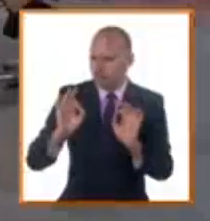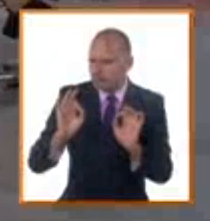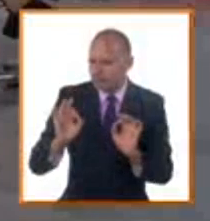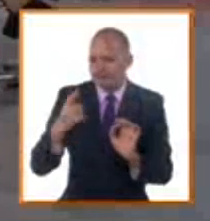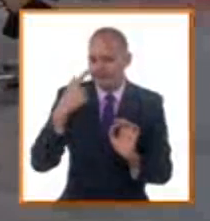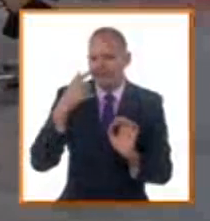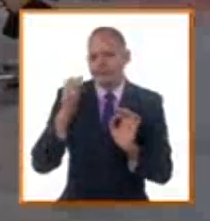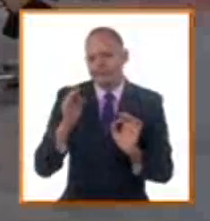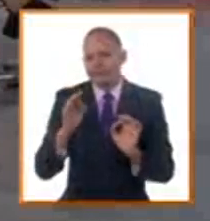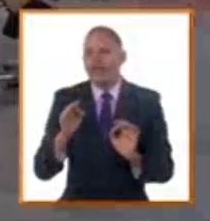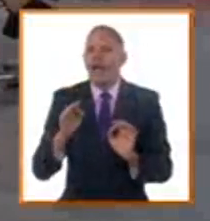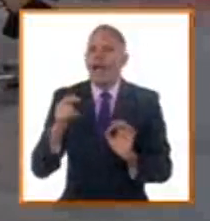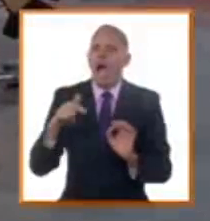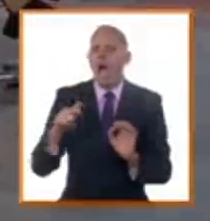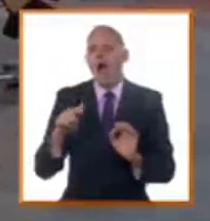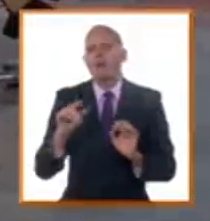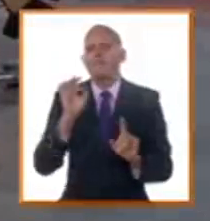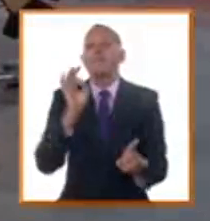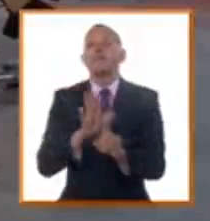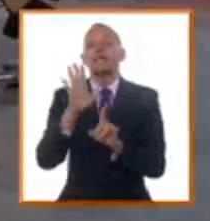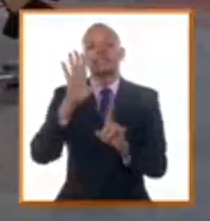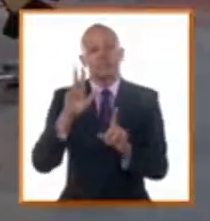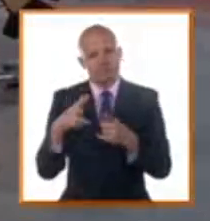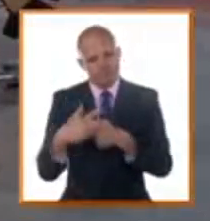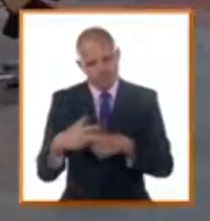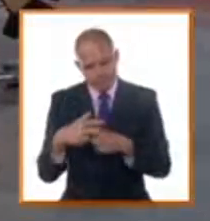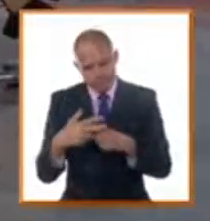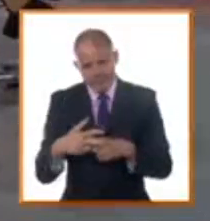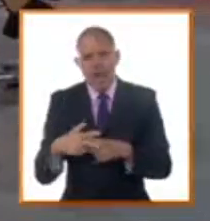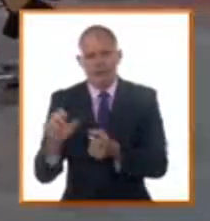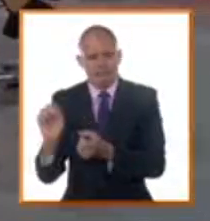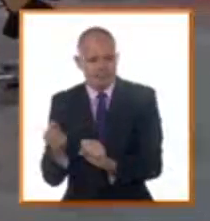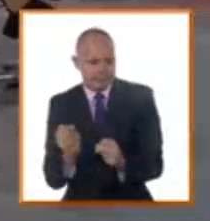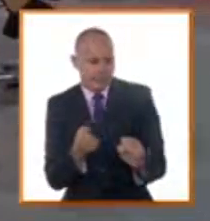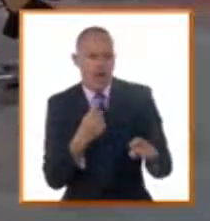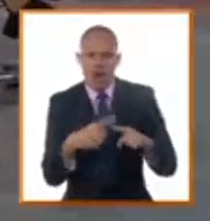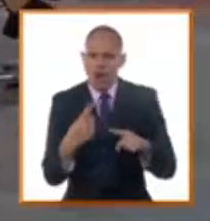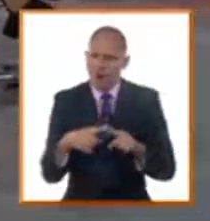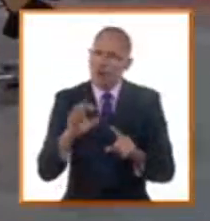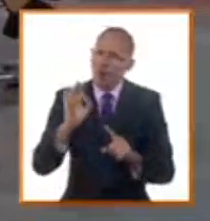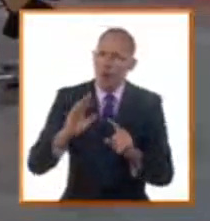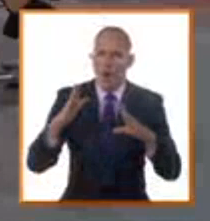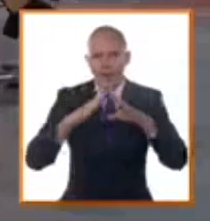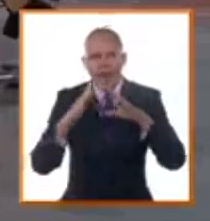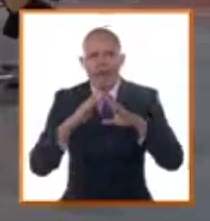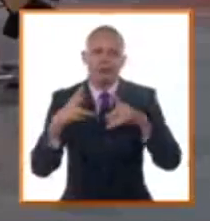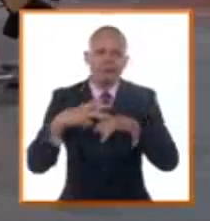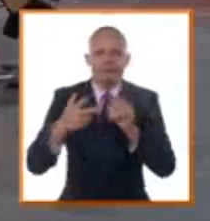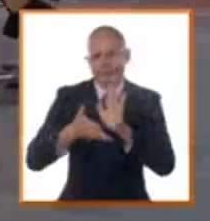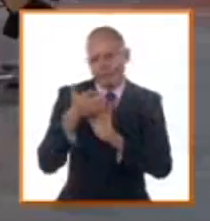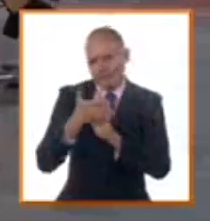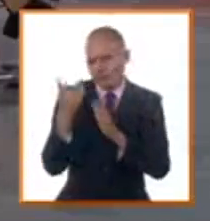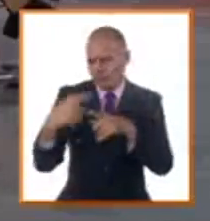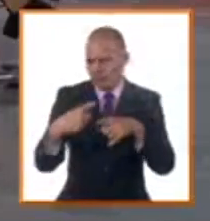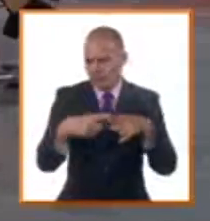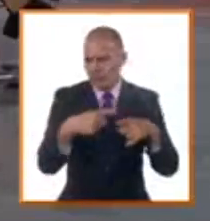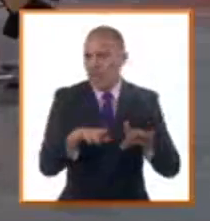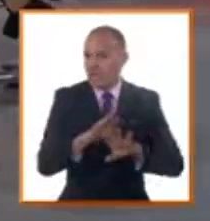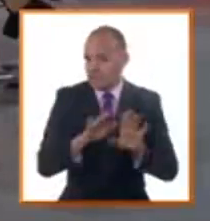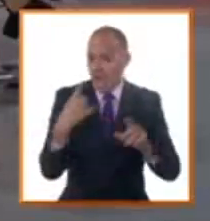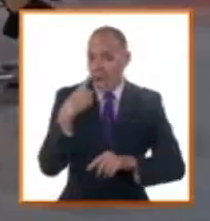que nos ha enviado este reporte desde Camagüey, ahí mismo, realmente en vivo, ahora